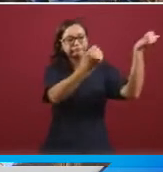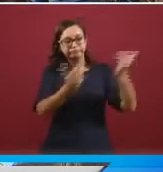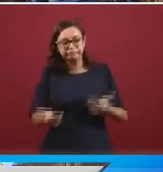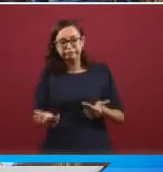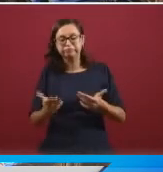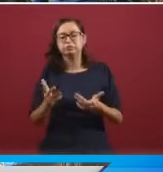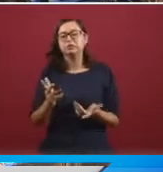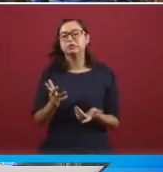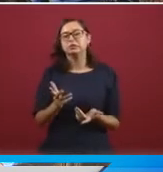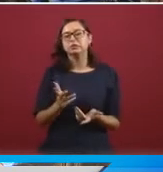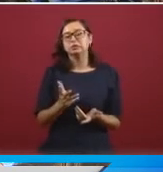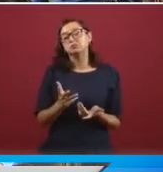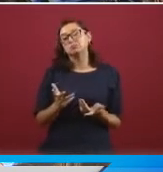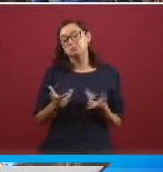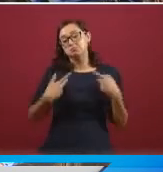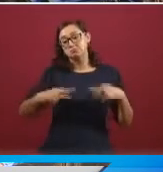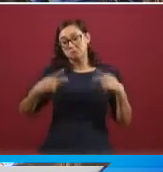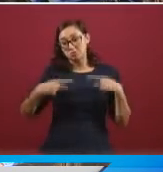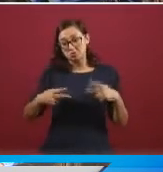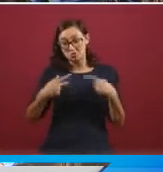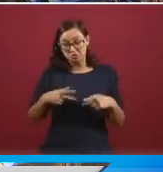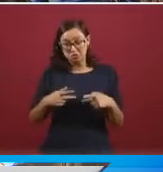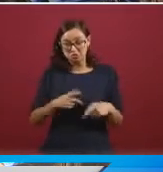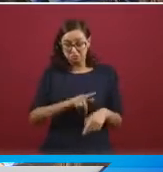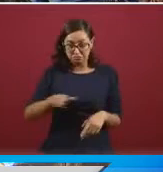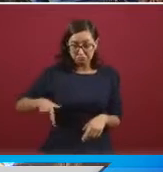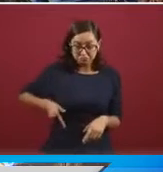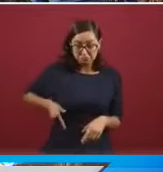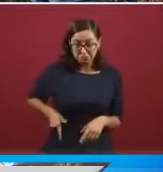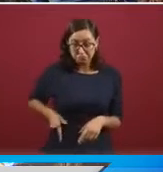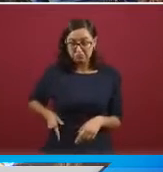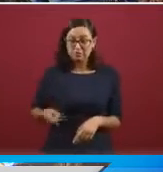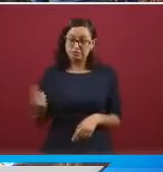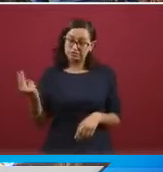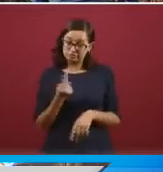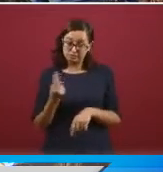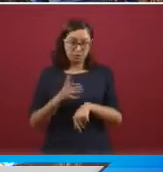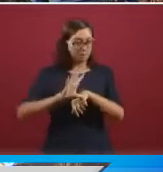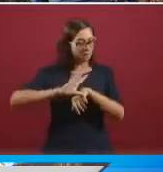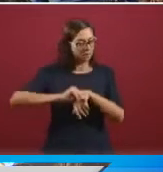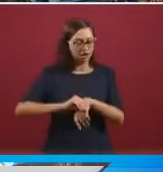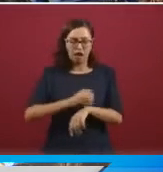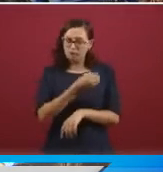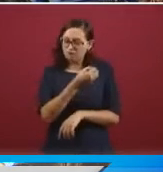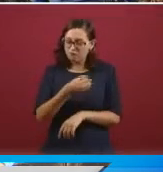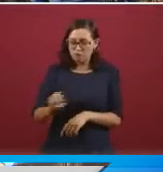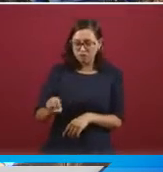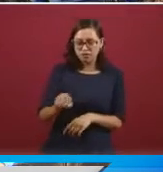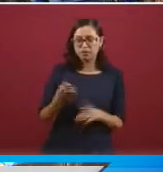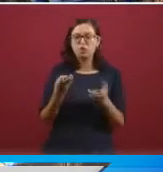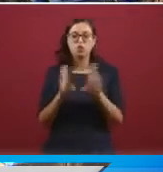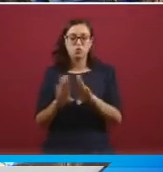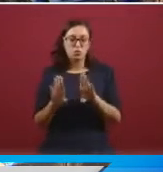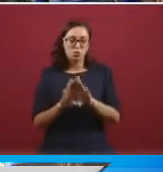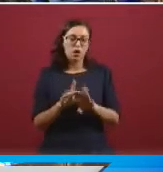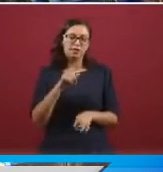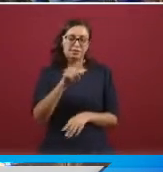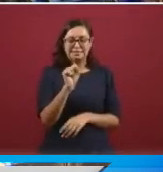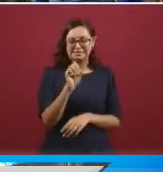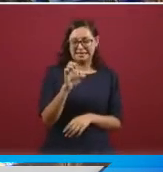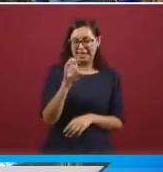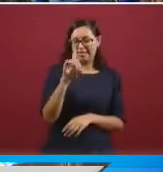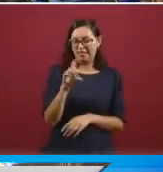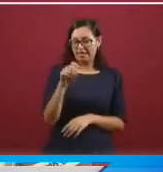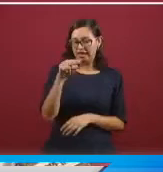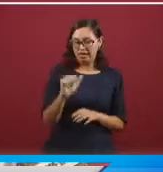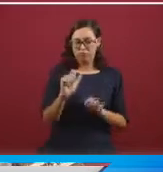con armas de fuego, excepto las de uso exclusivo del uso del ejército. En un periodo de 10 años, se han adquirido 18,000 armas como parte